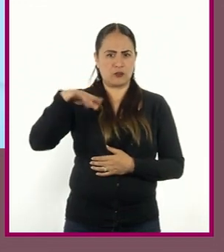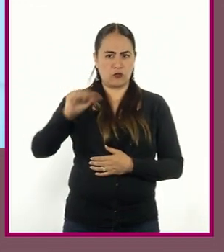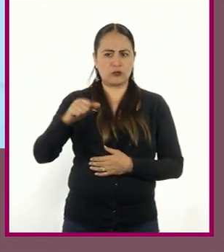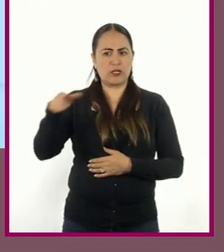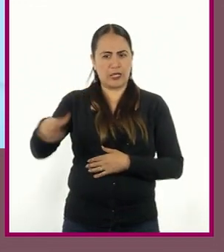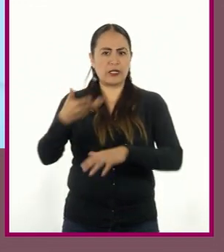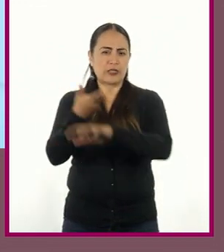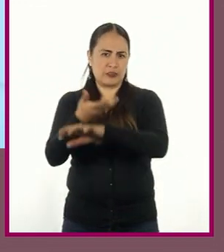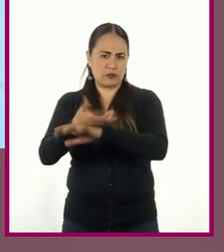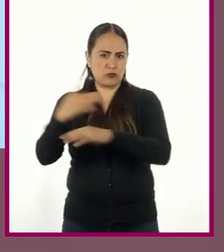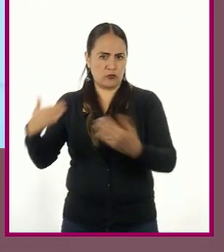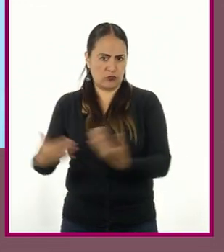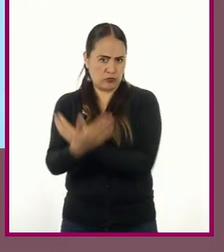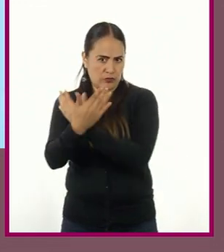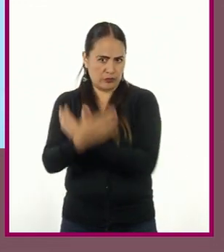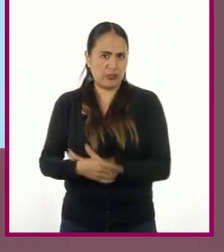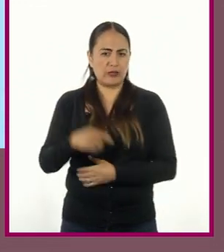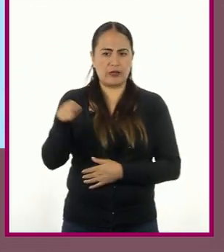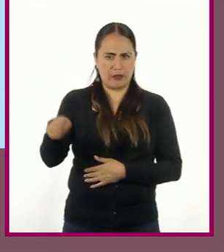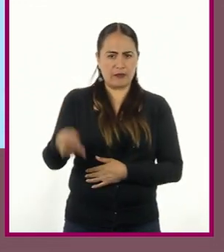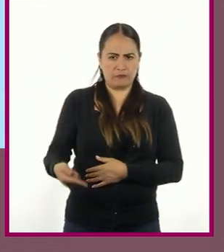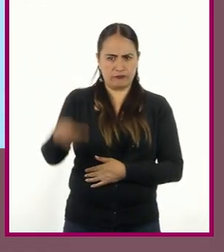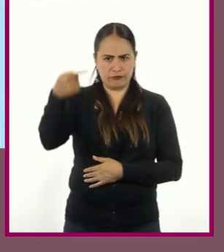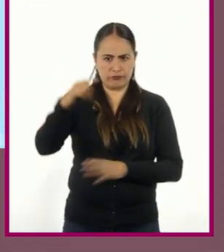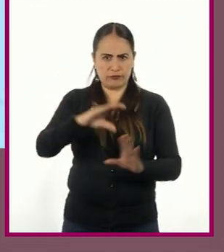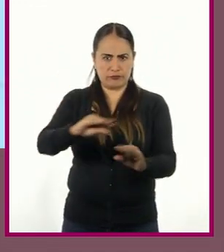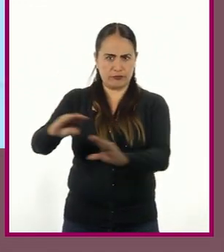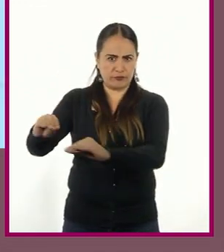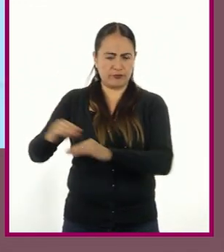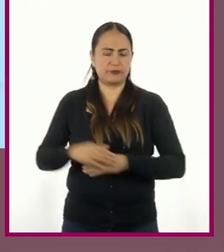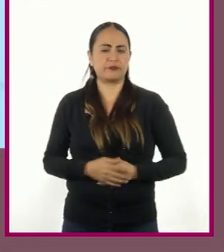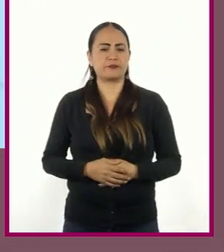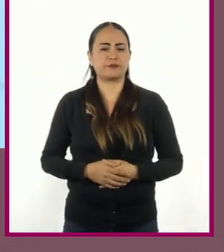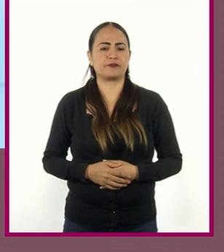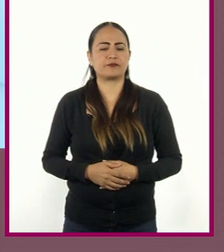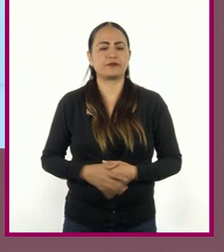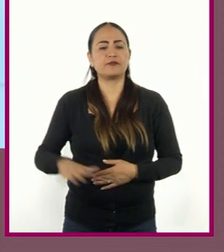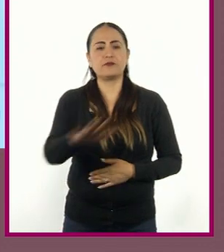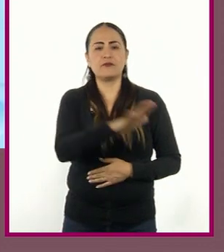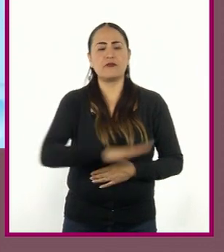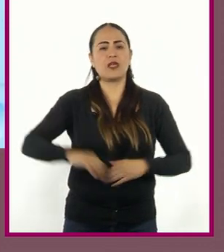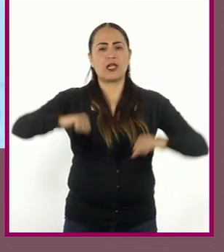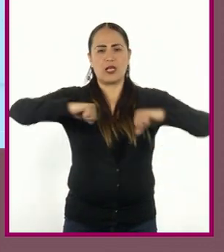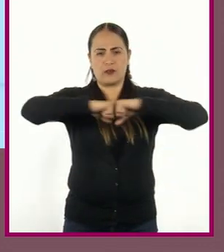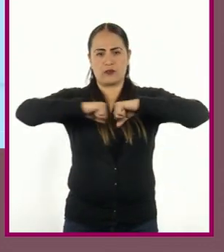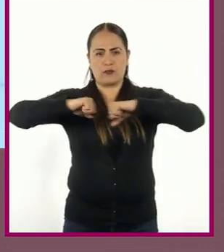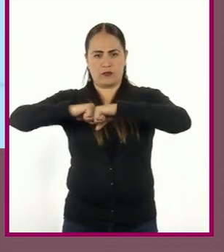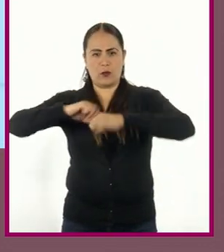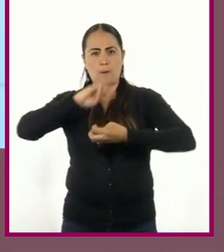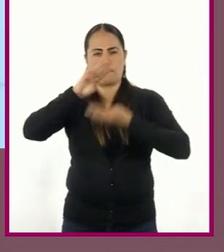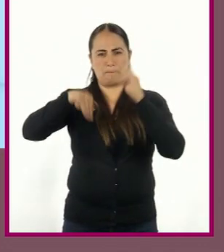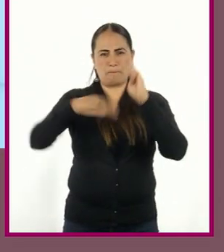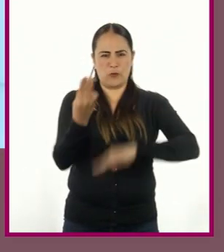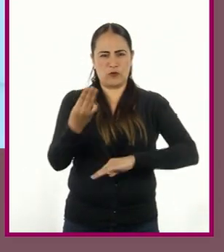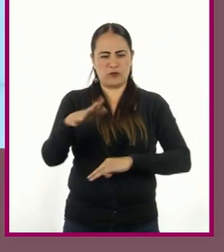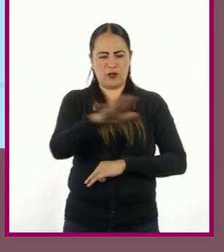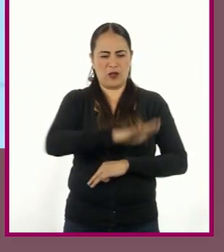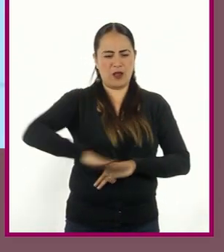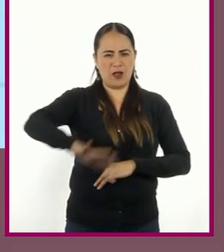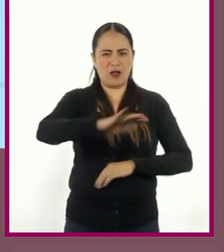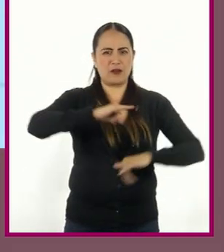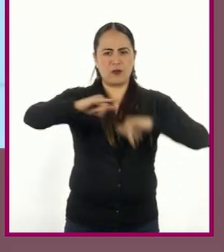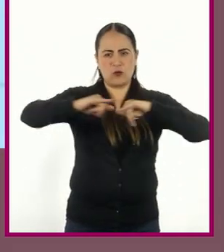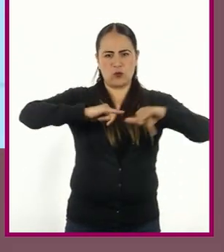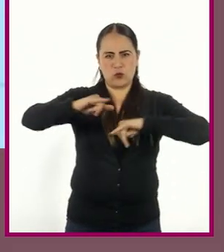Unidos o criados desde muy pequeña edad. Las zonas fronterizas del mundo son áreas geográficas con